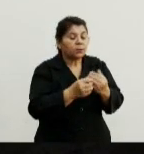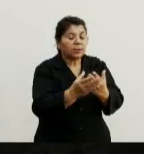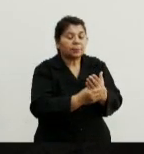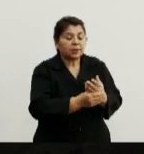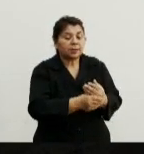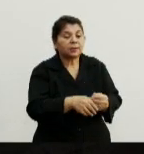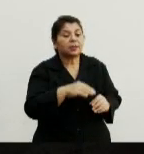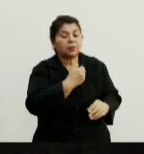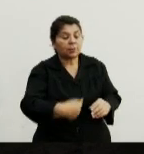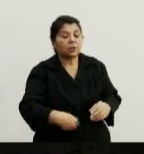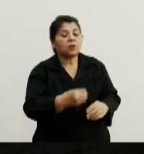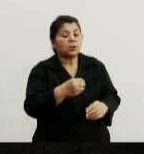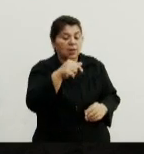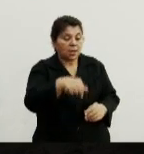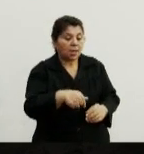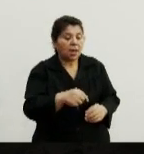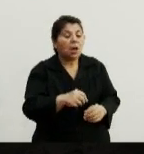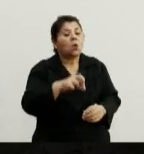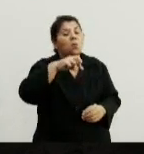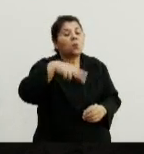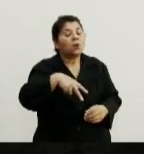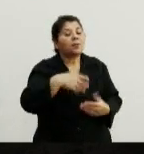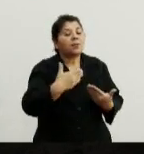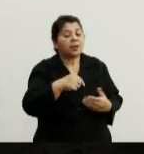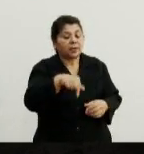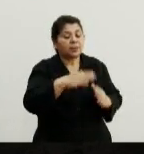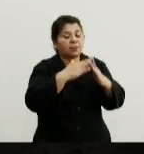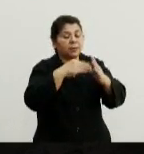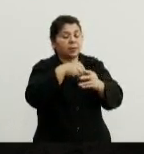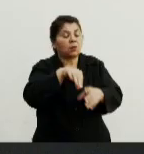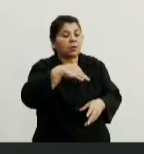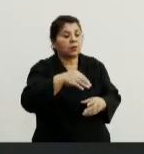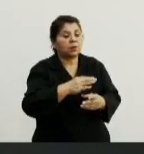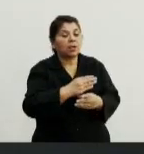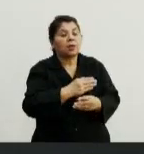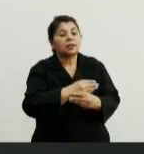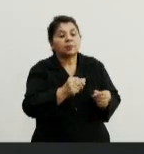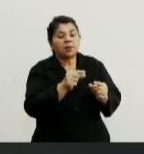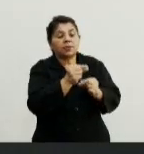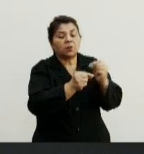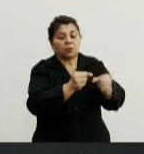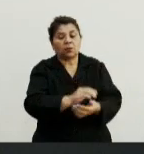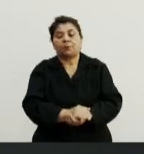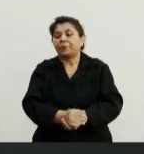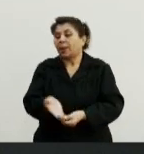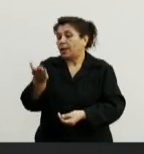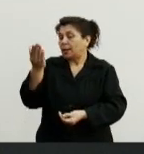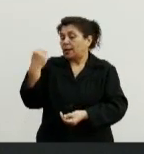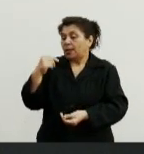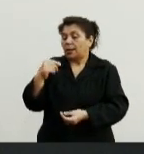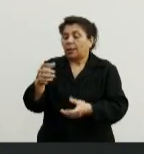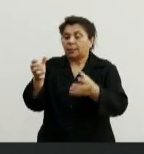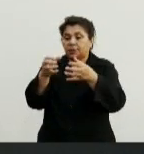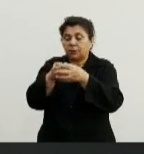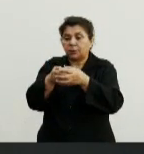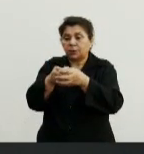en un plan para la salida de esta cuarentena obligatoria es algo que se planteó en la última reunión de gabinete y